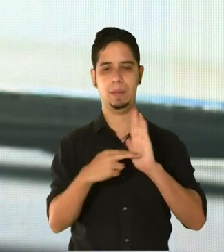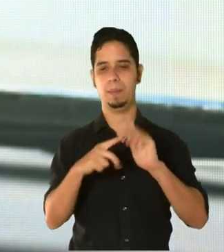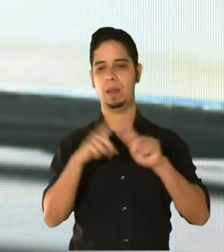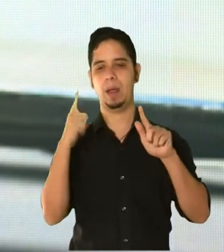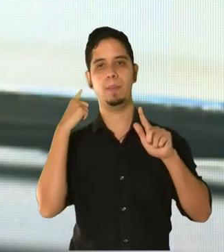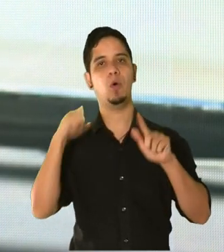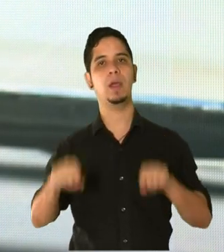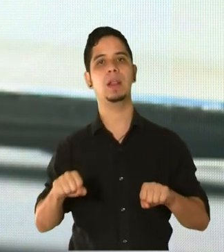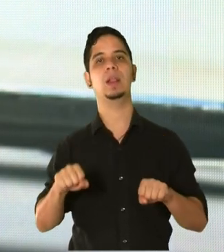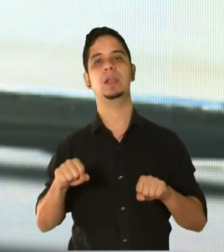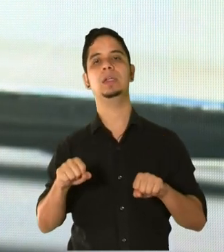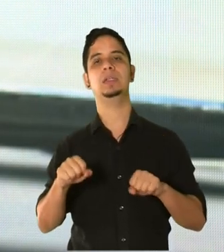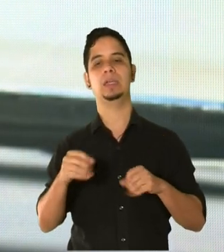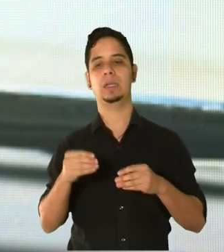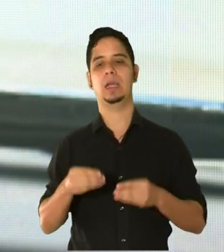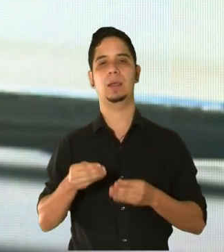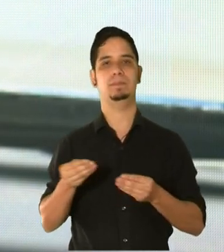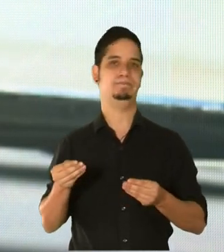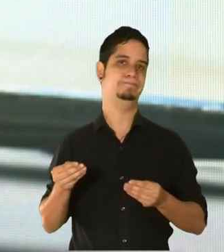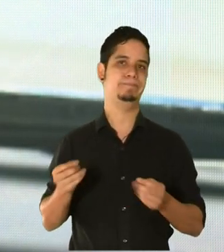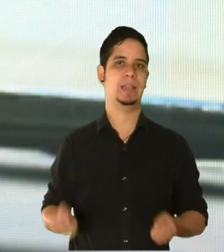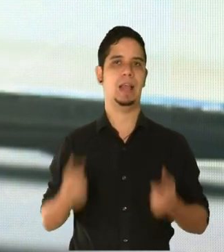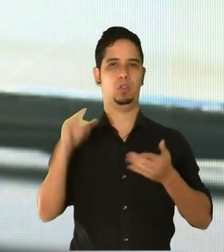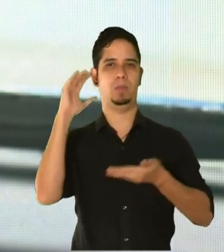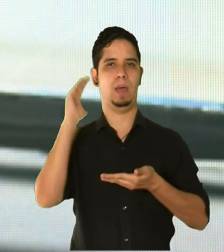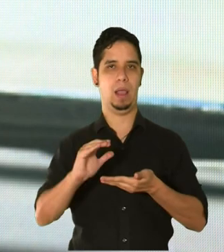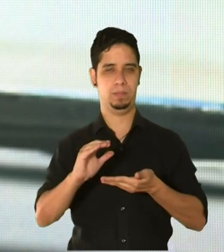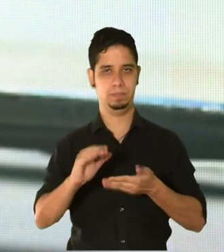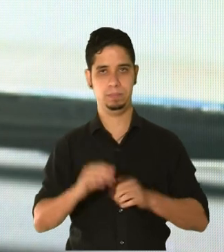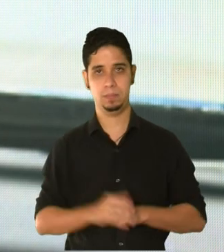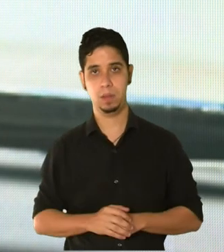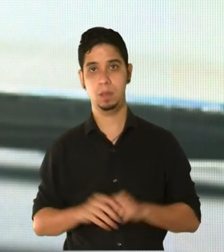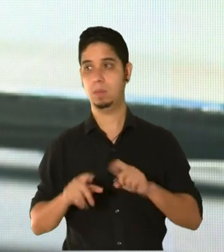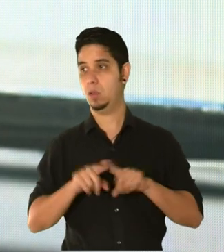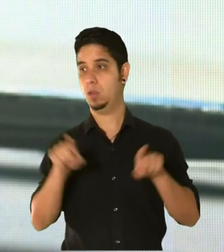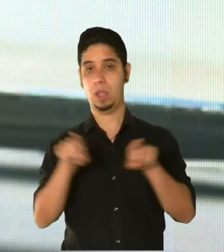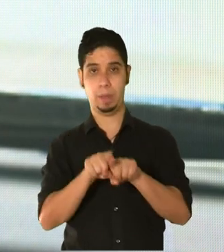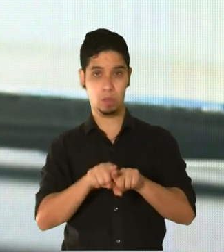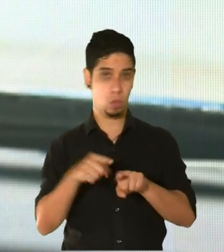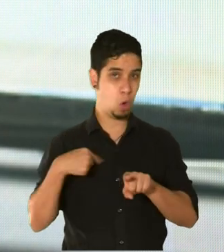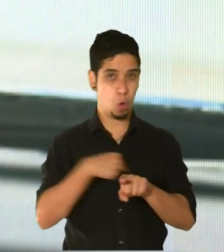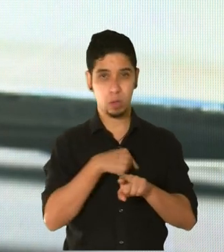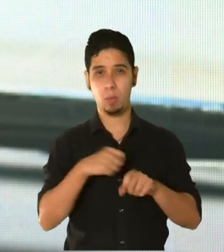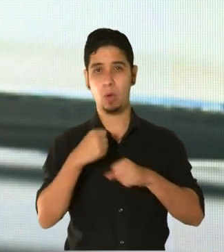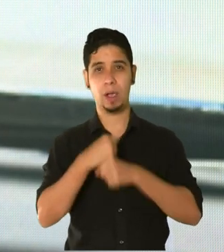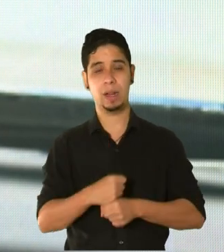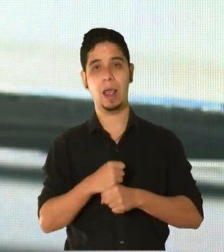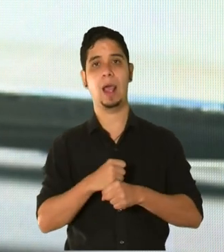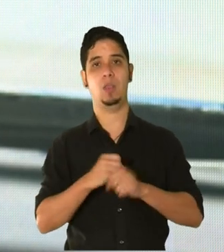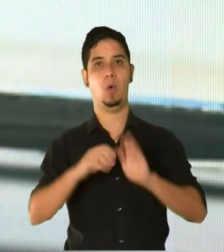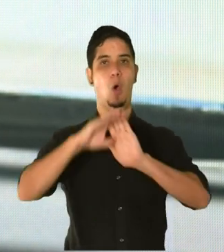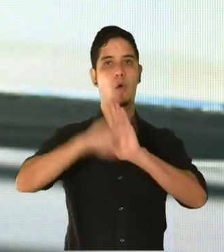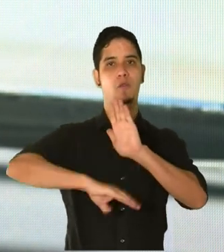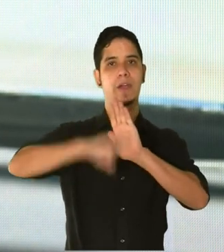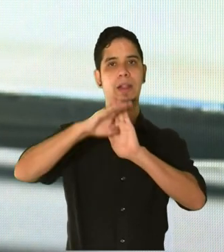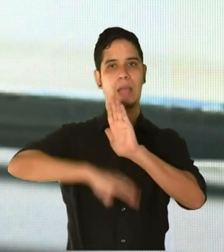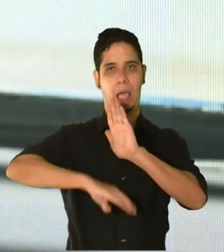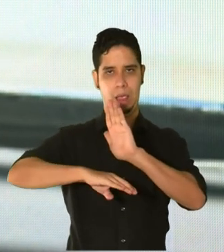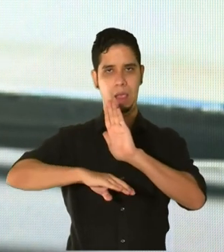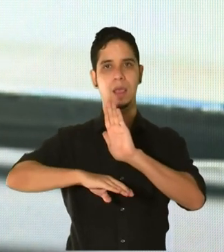vez como parte de mercadeo pues hemos lanzado ofertas velas durante dos meses para incentivar al